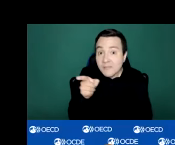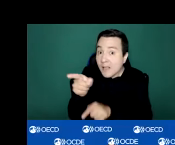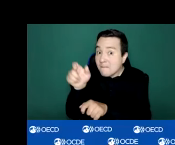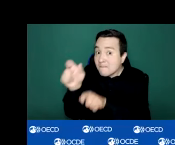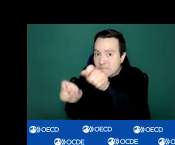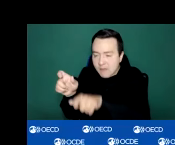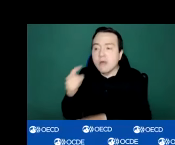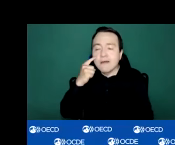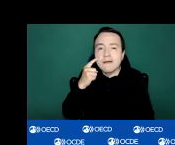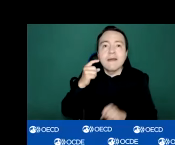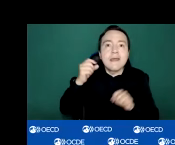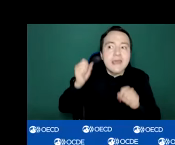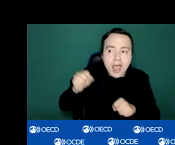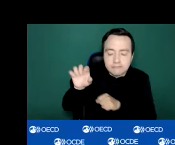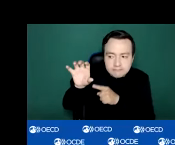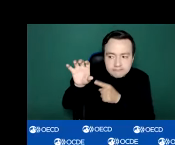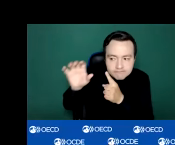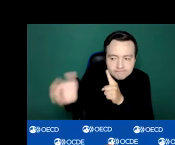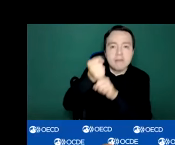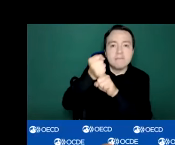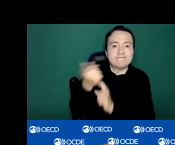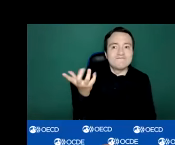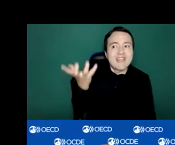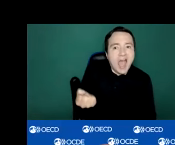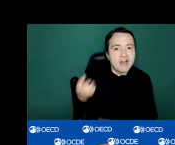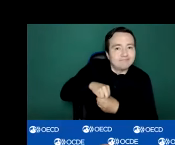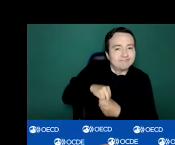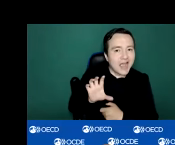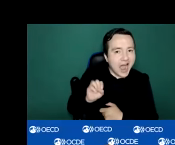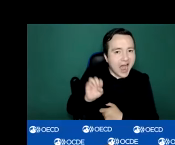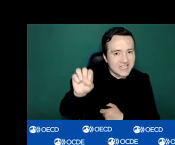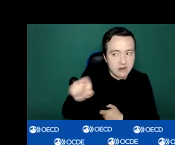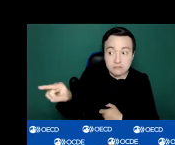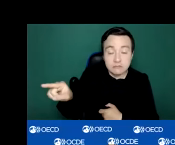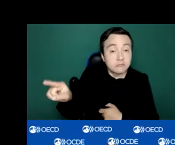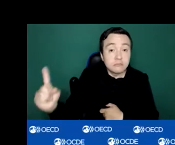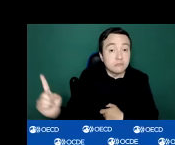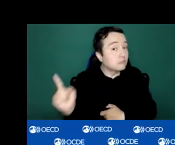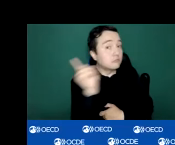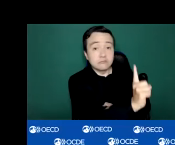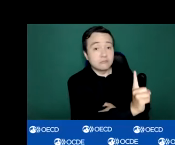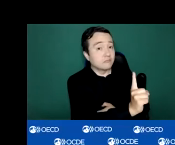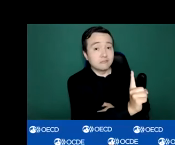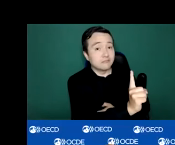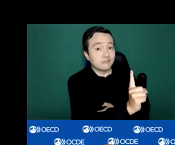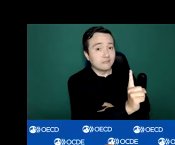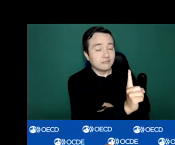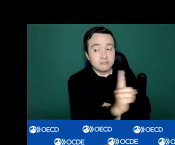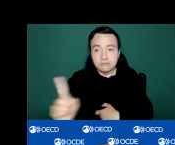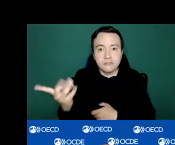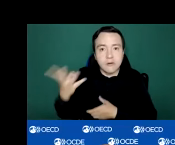manera precoz tendrían mejor perspectiva de tratamiento, probablemente van a